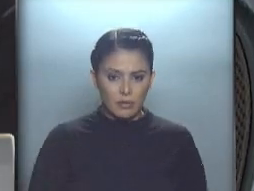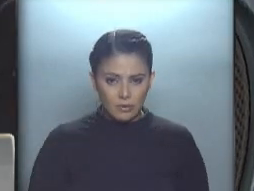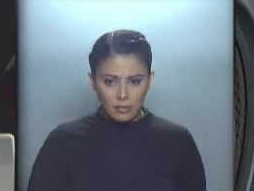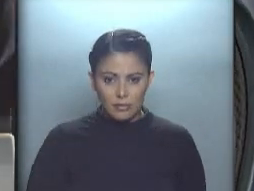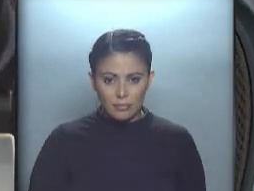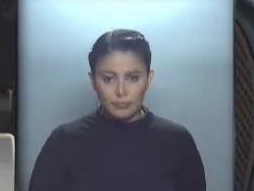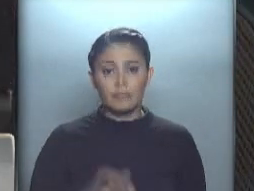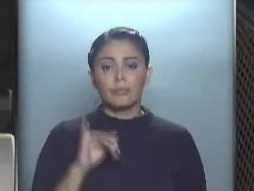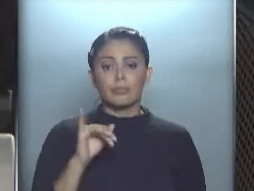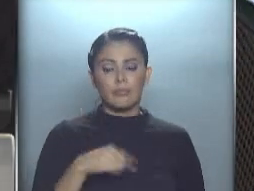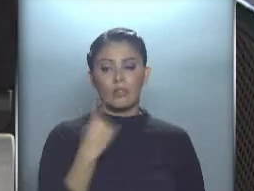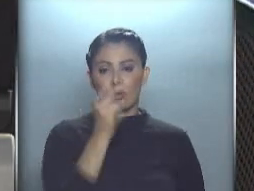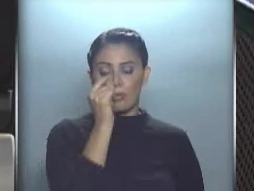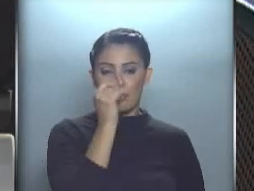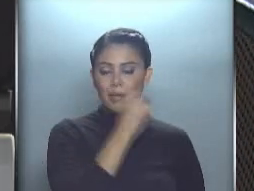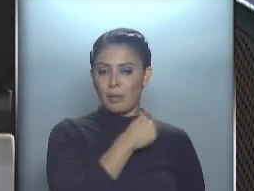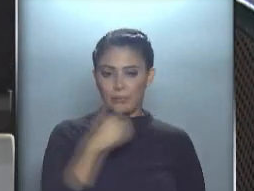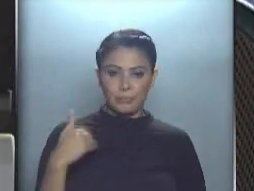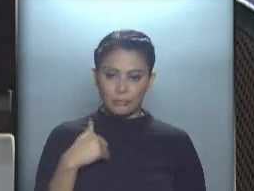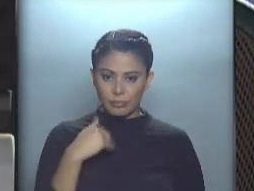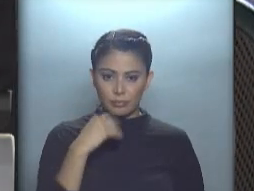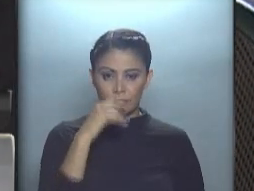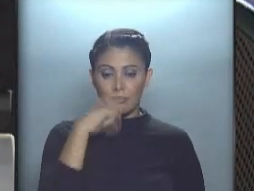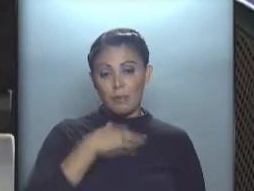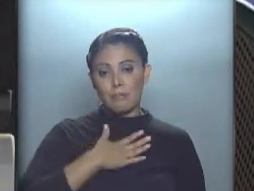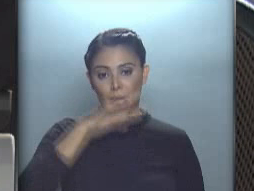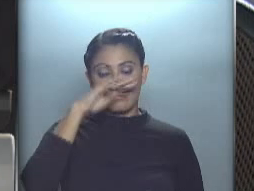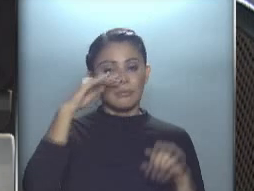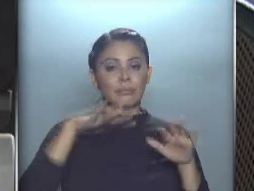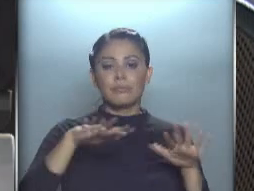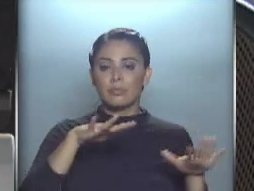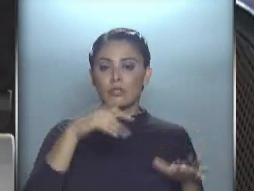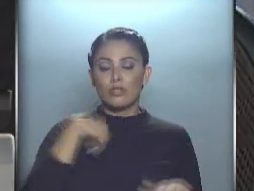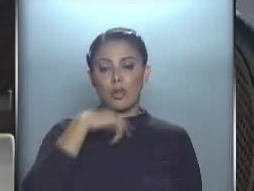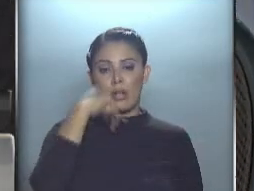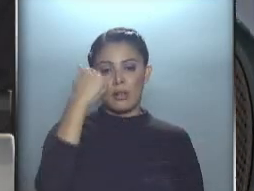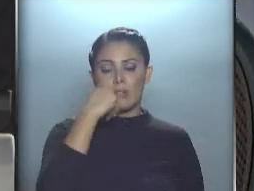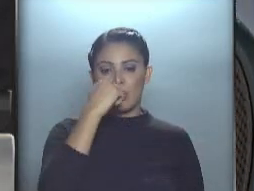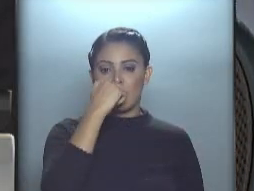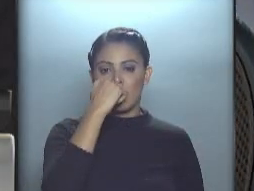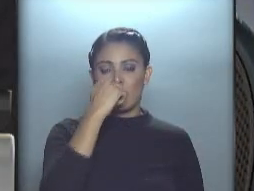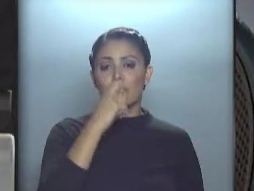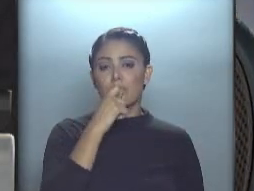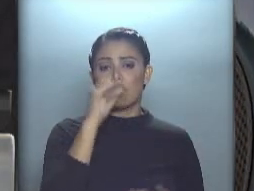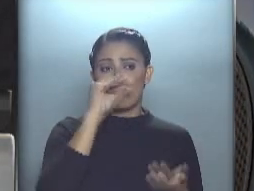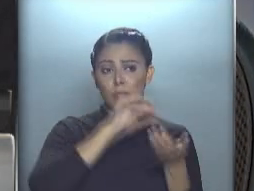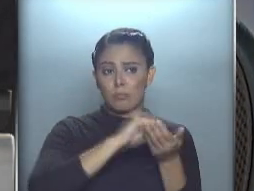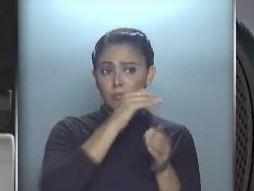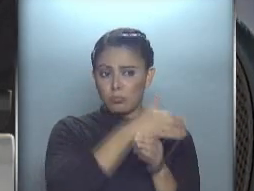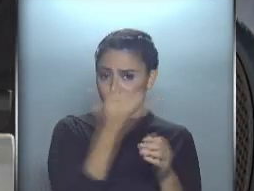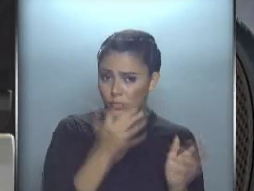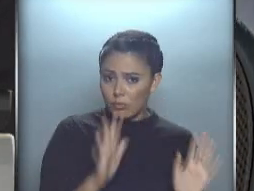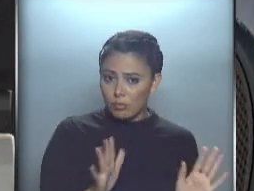nosotros, digamos, como padres, mi situación, básicamente no tengo hijos con situación de que no tienen vacantes.